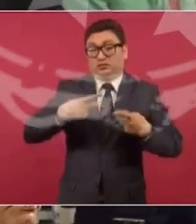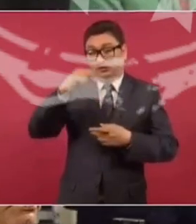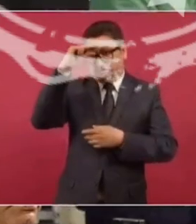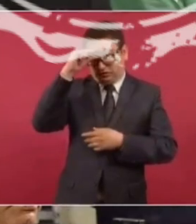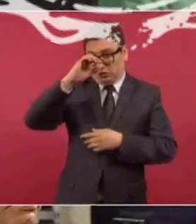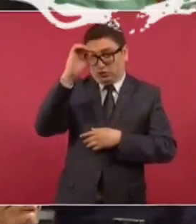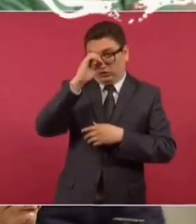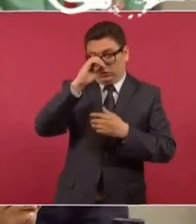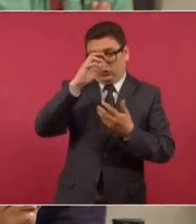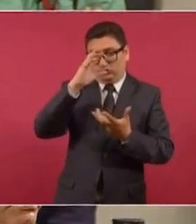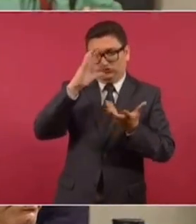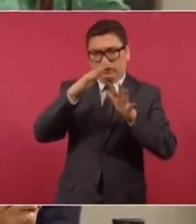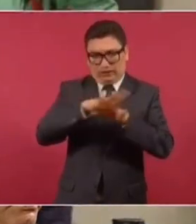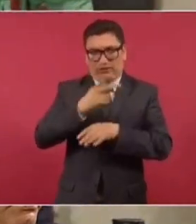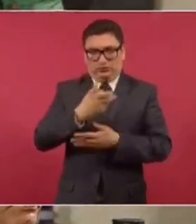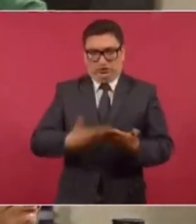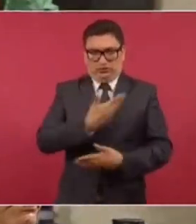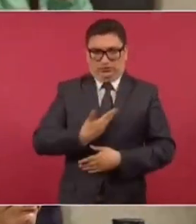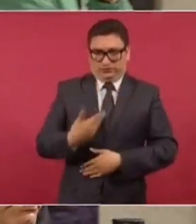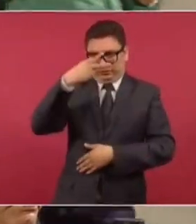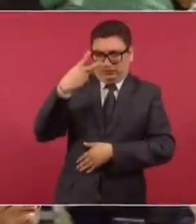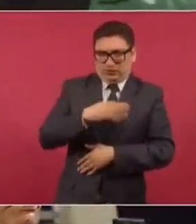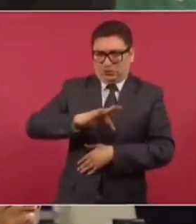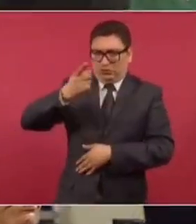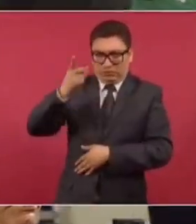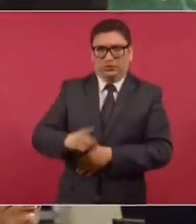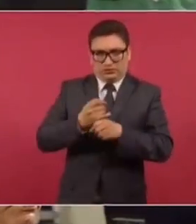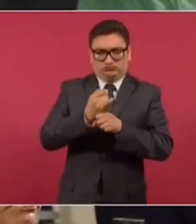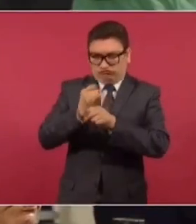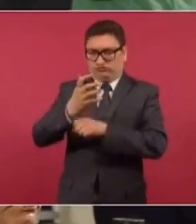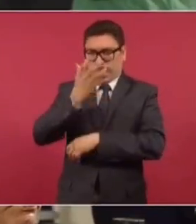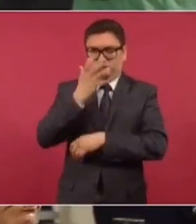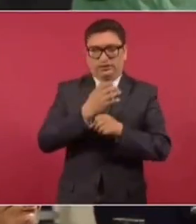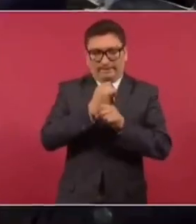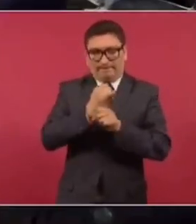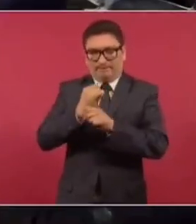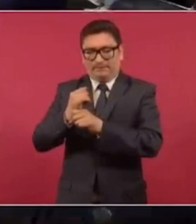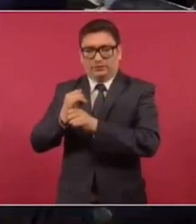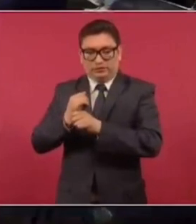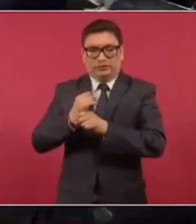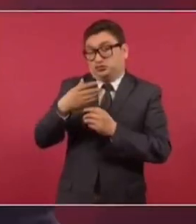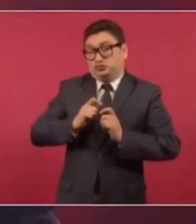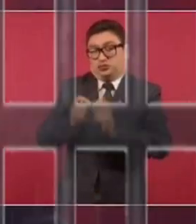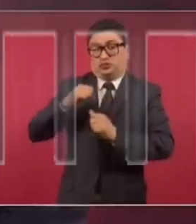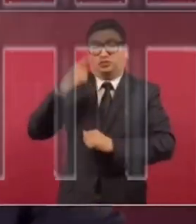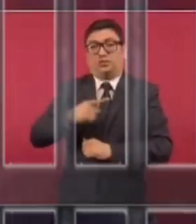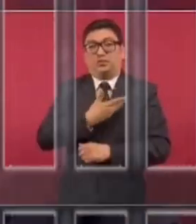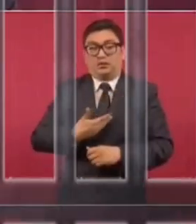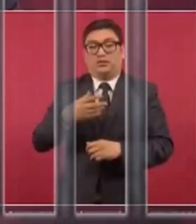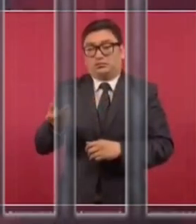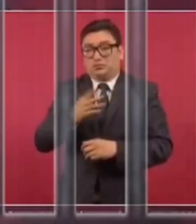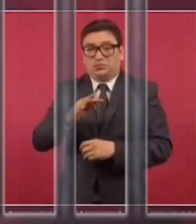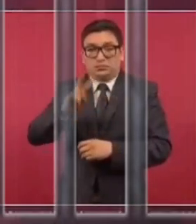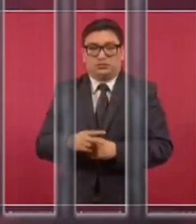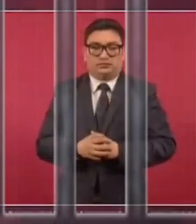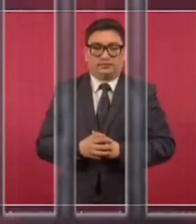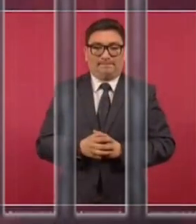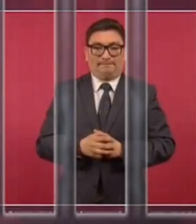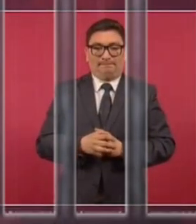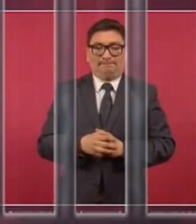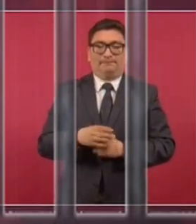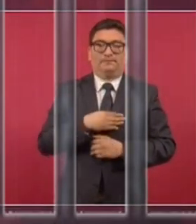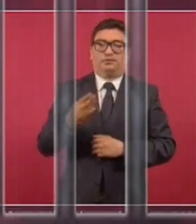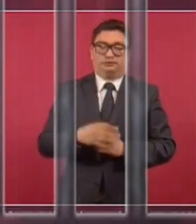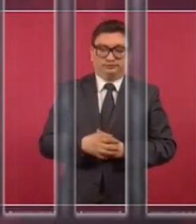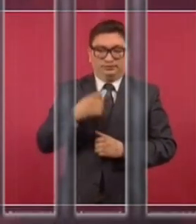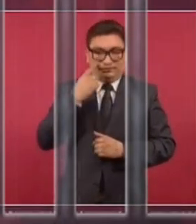no es momento de que el presidente de México ordena investigaciones sendas investigaciones a través de la uif de los expresidentes Bueno Este mira